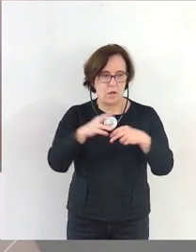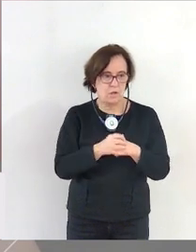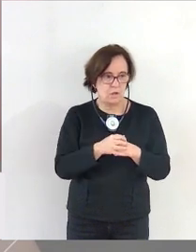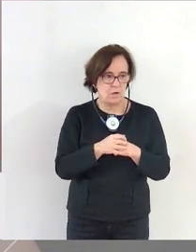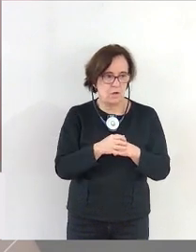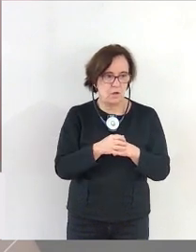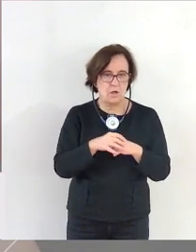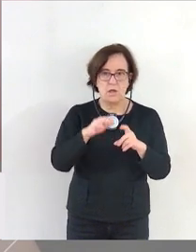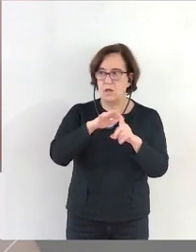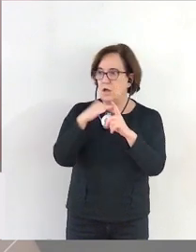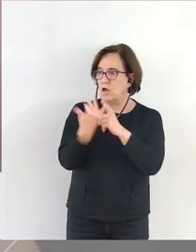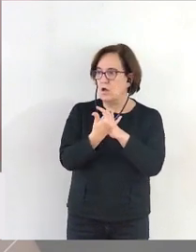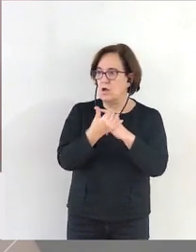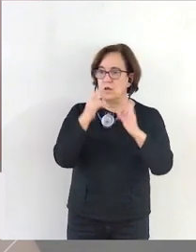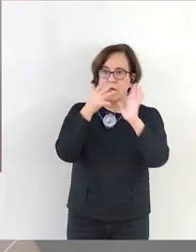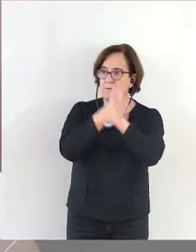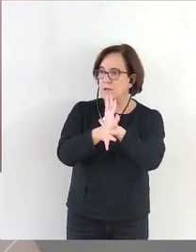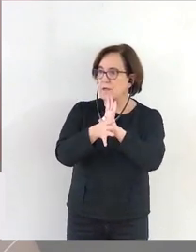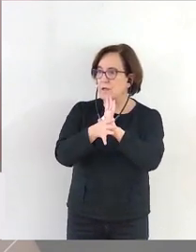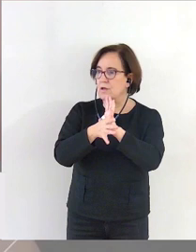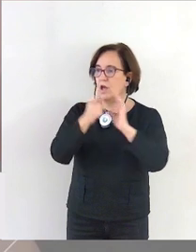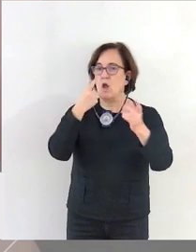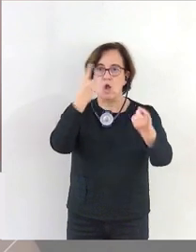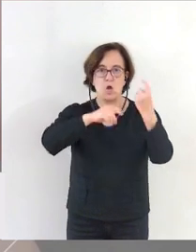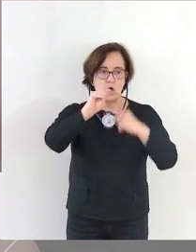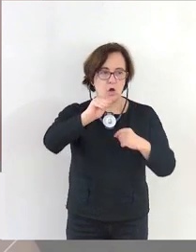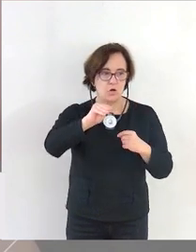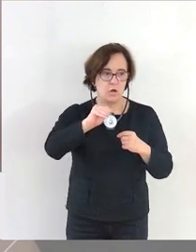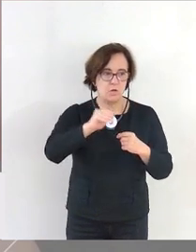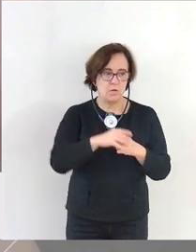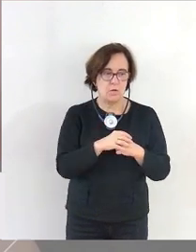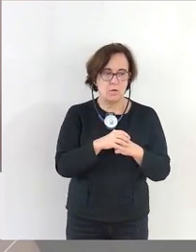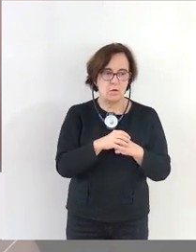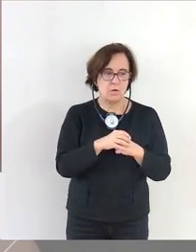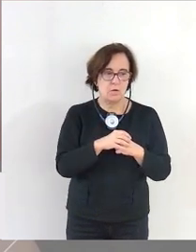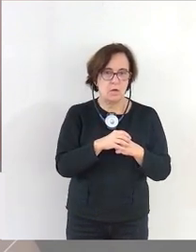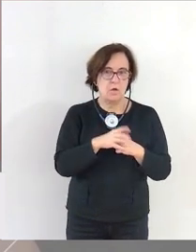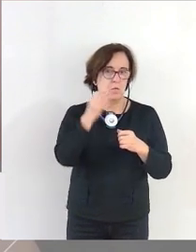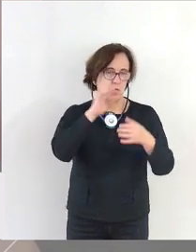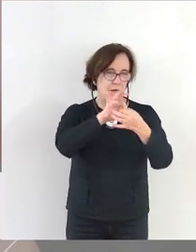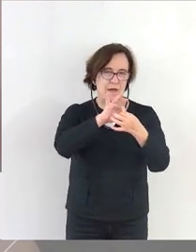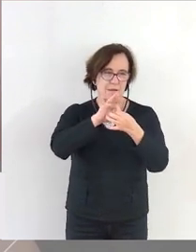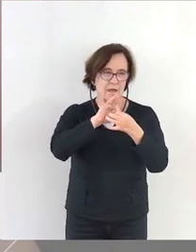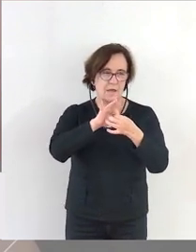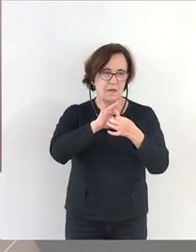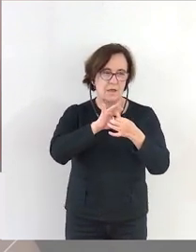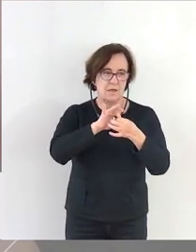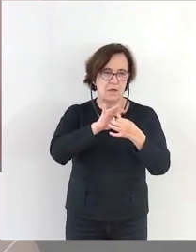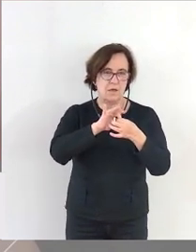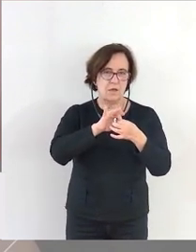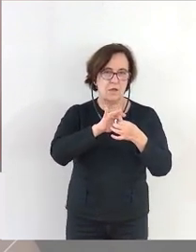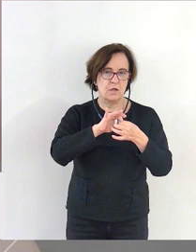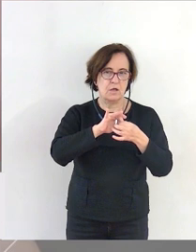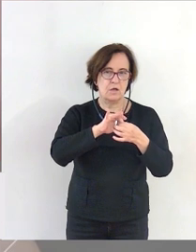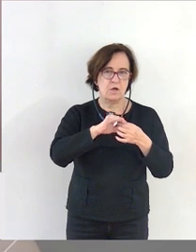contexto y el proceso de consulta es muy estrecho no tiene ninguna profundidad a la hora de Consultar